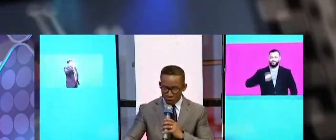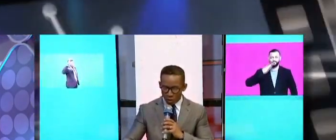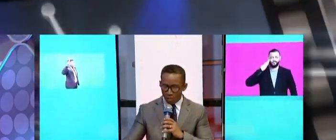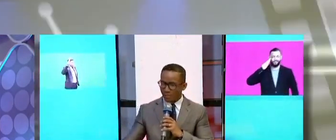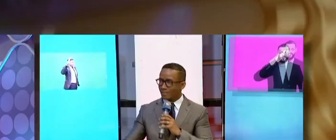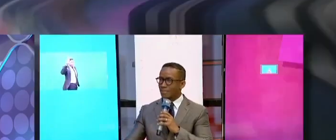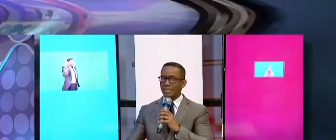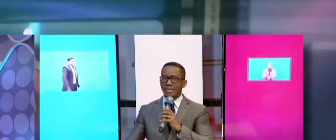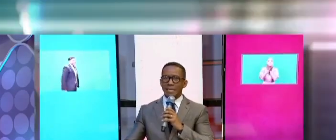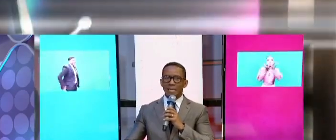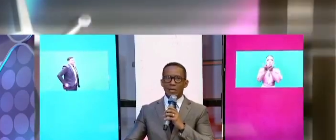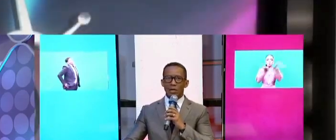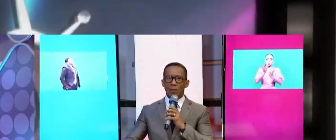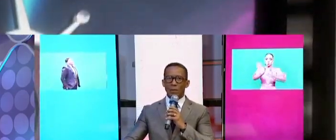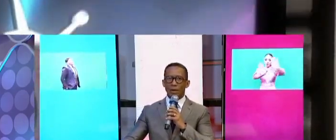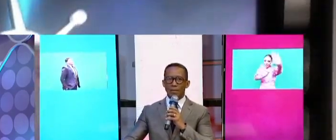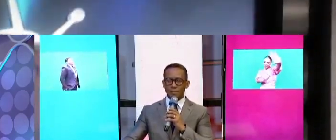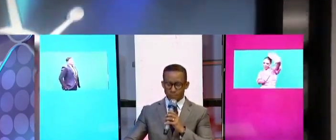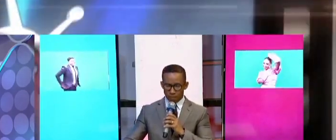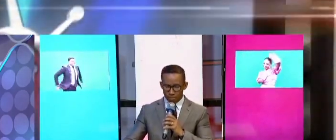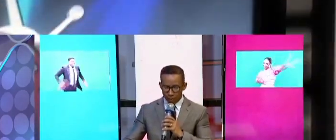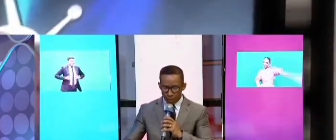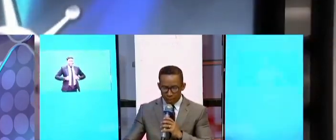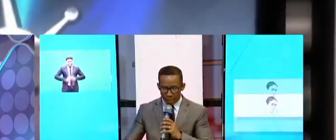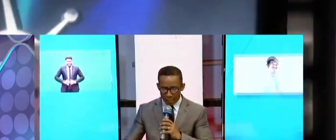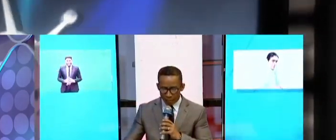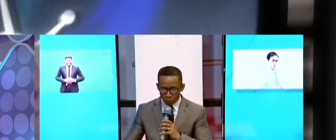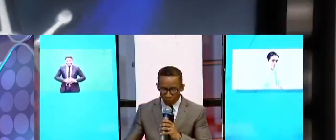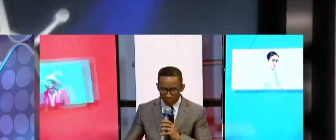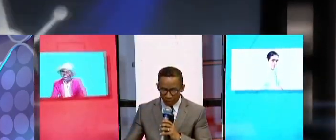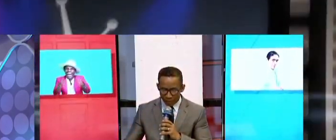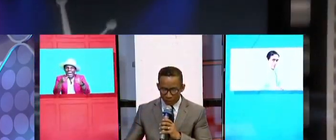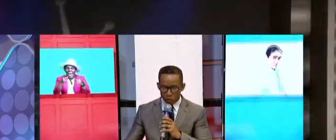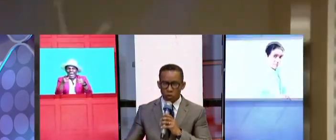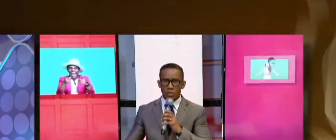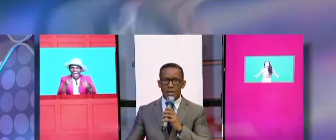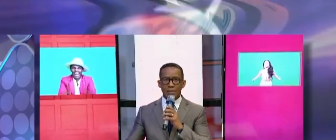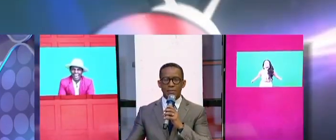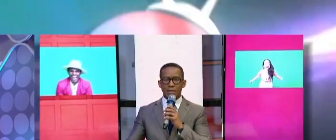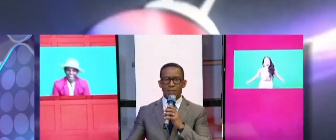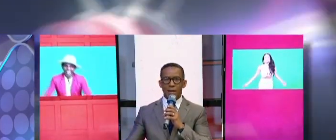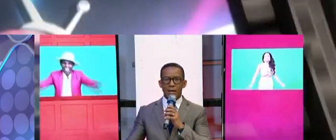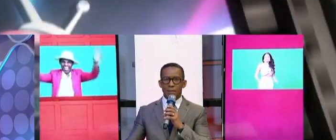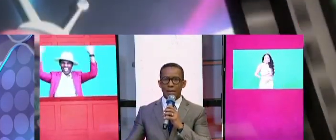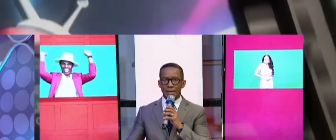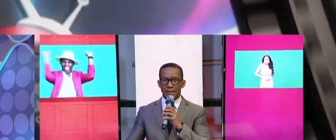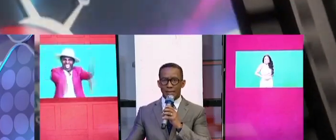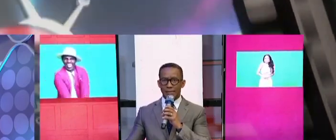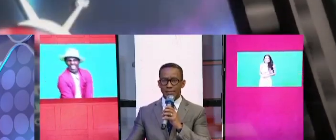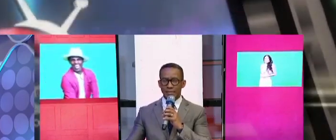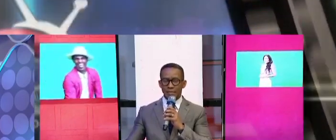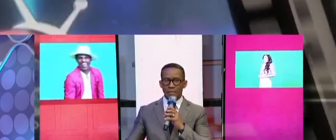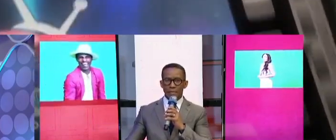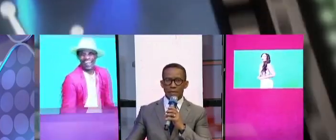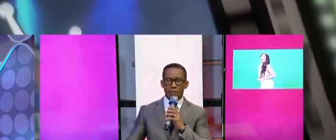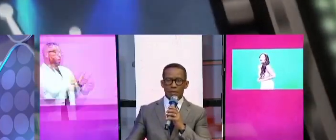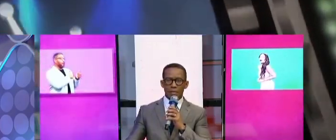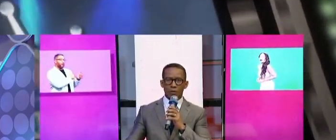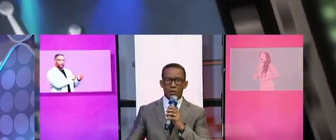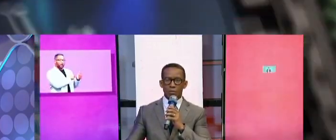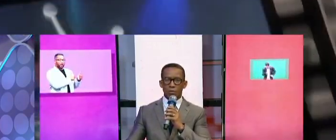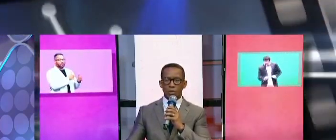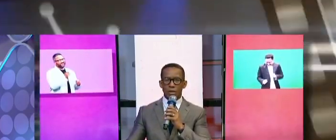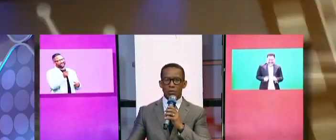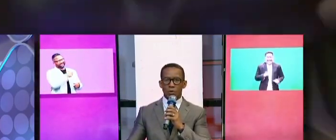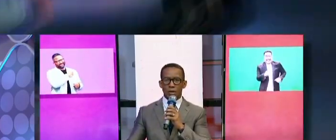Mira, en todo cosa. El sentido de la palabra. Óyeme bien. La diputada Rosa Amalia Pilarte, del